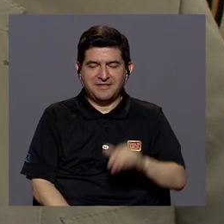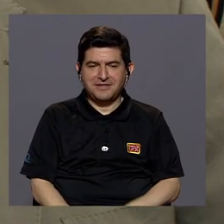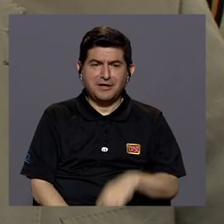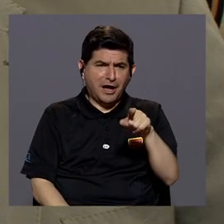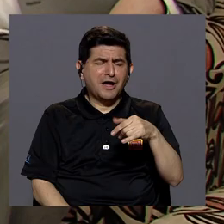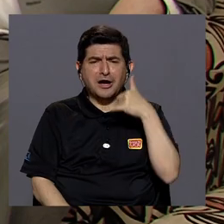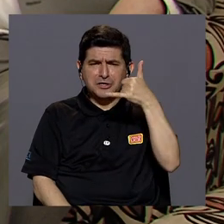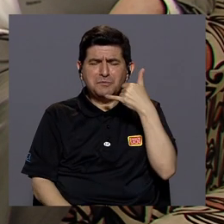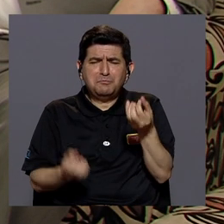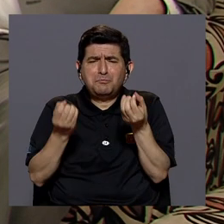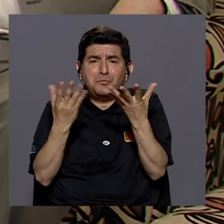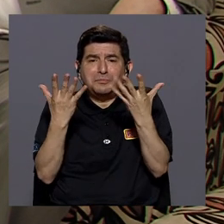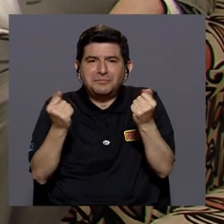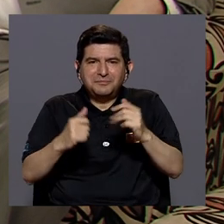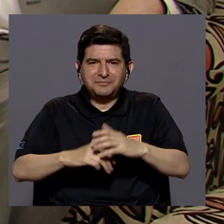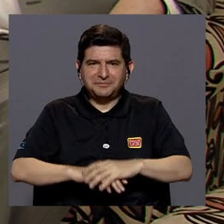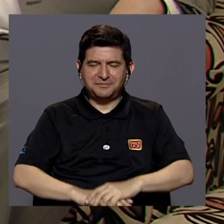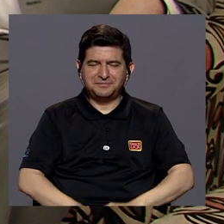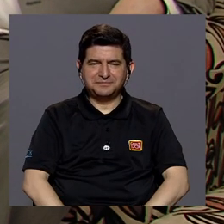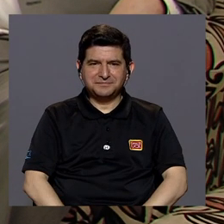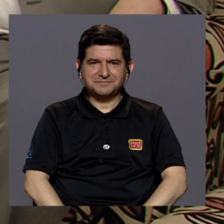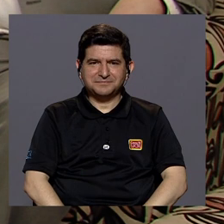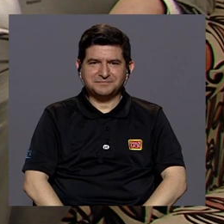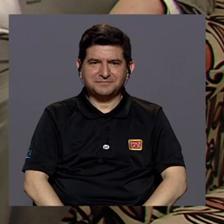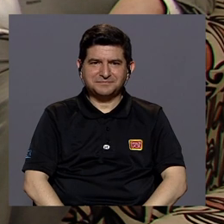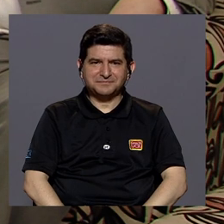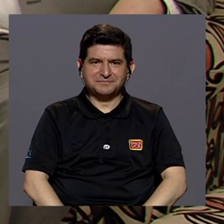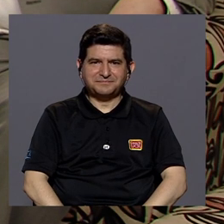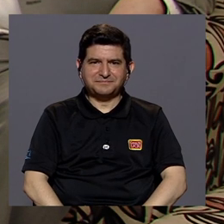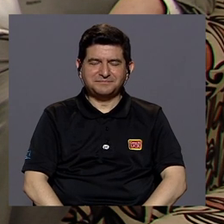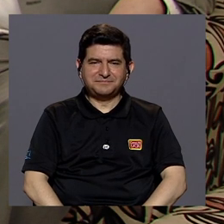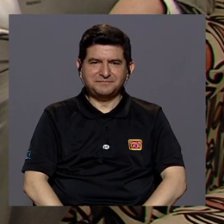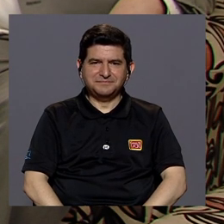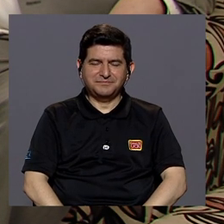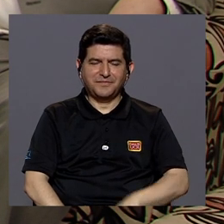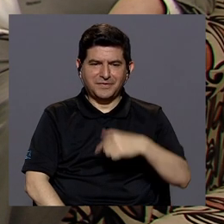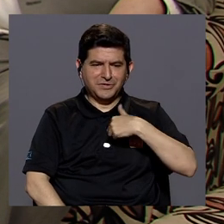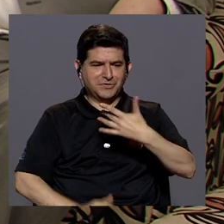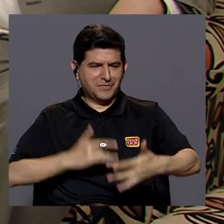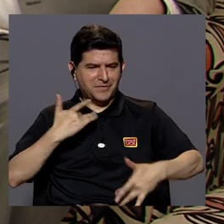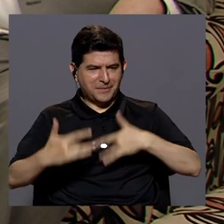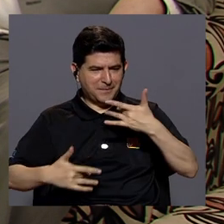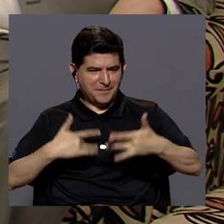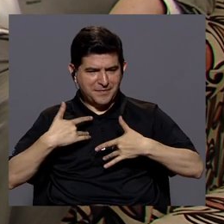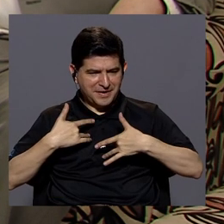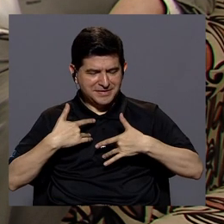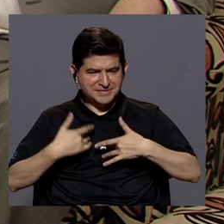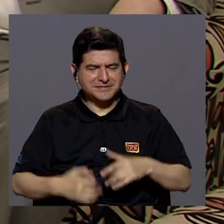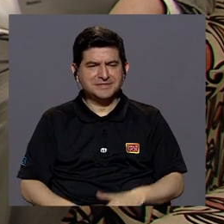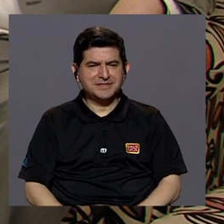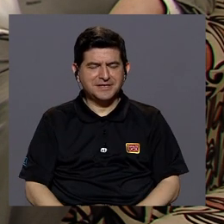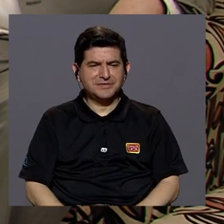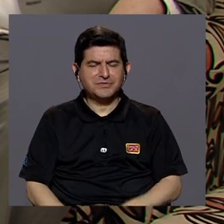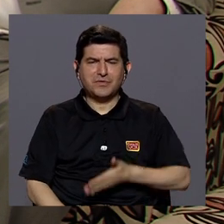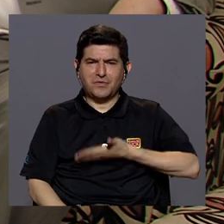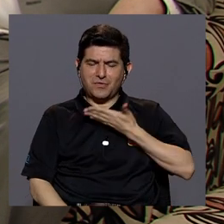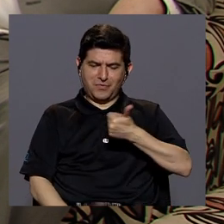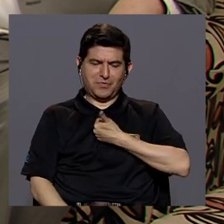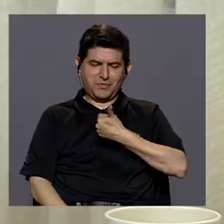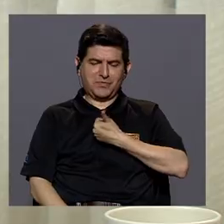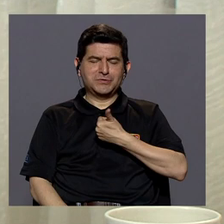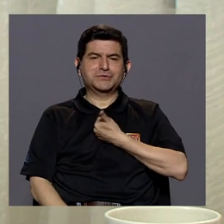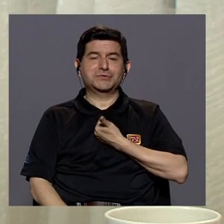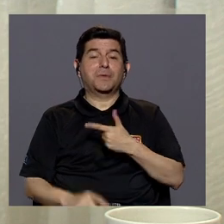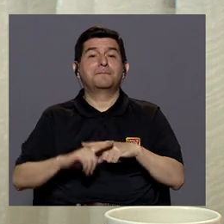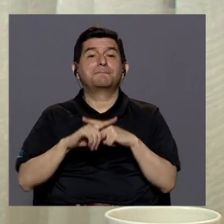Bueno. Y pues me siento orgulloso de mí mismo, por supuesto,